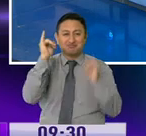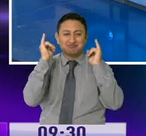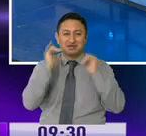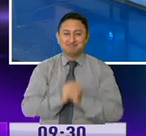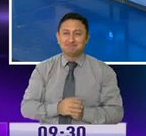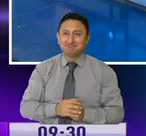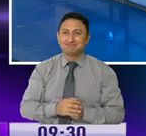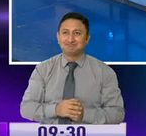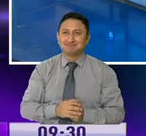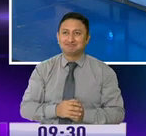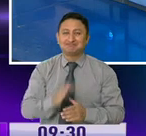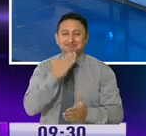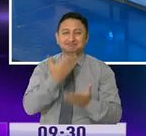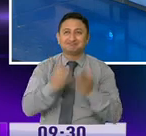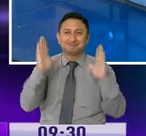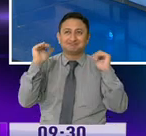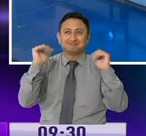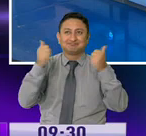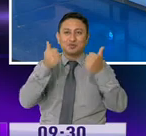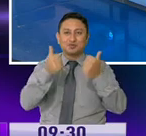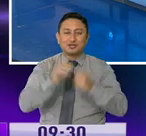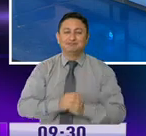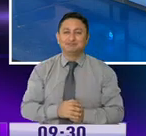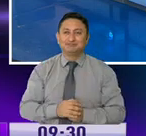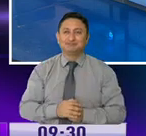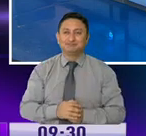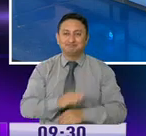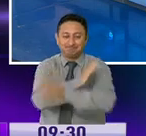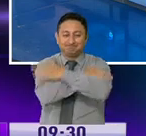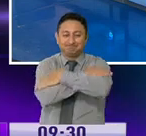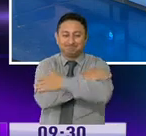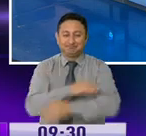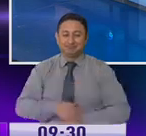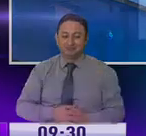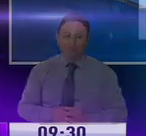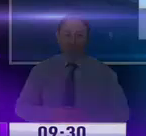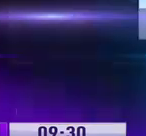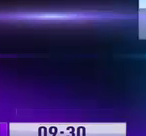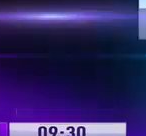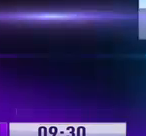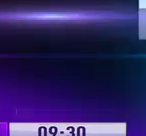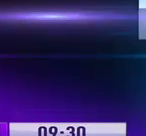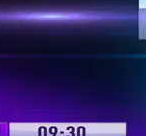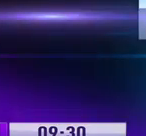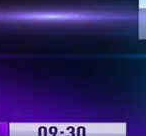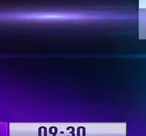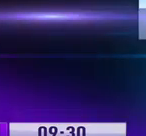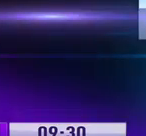televisión. Muchas gracias, chicos. Excelente fin de semana. Abrazos. Thank you.